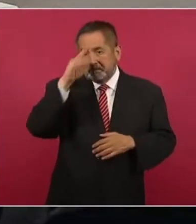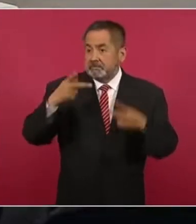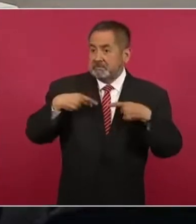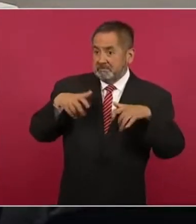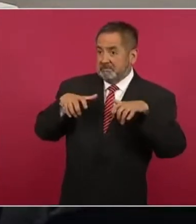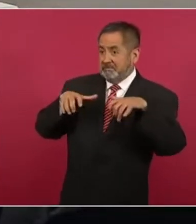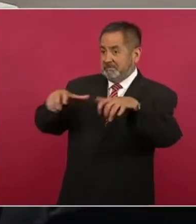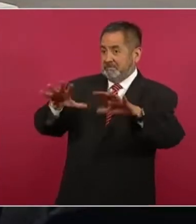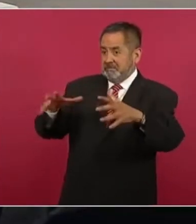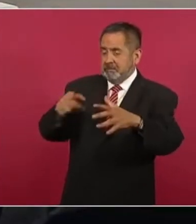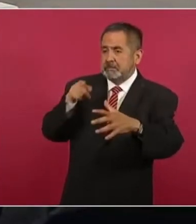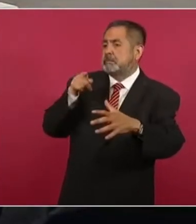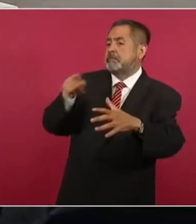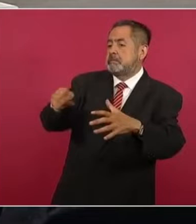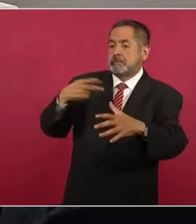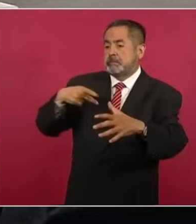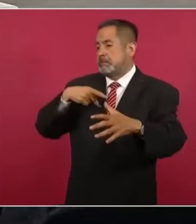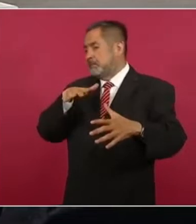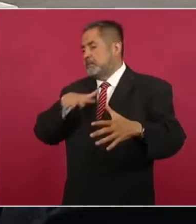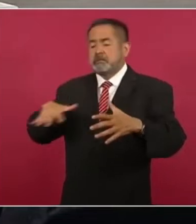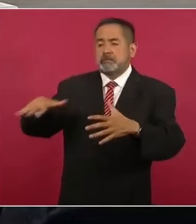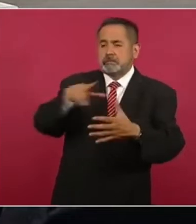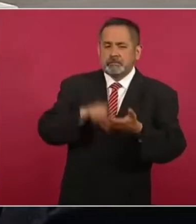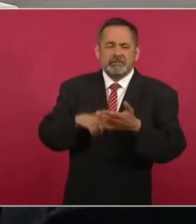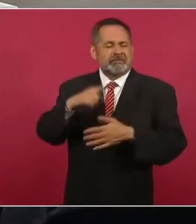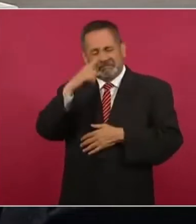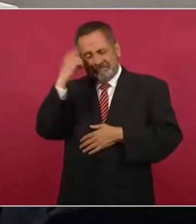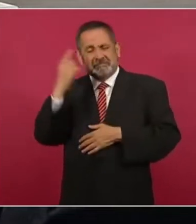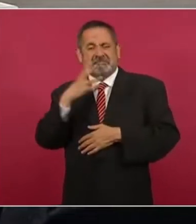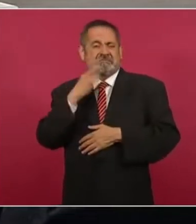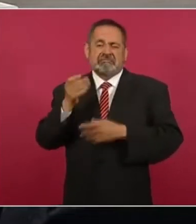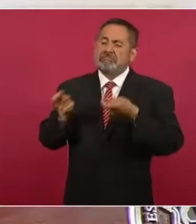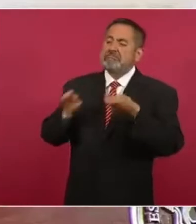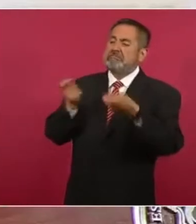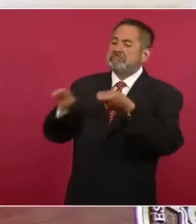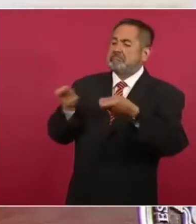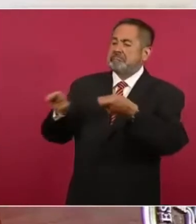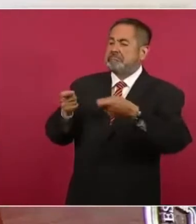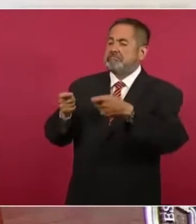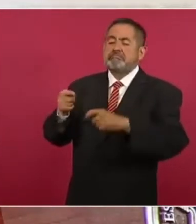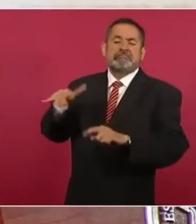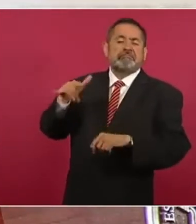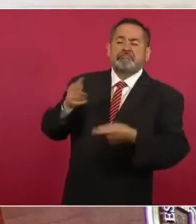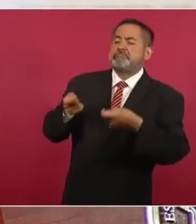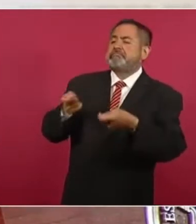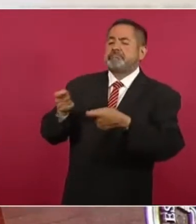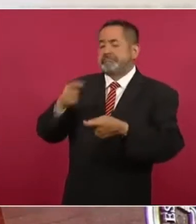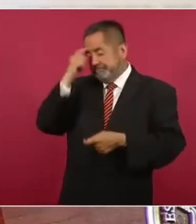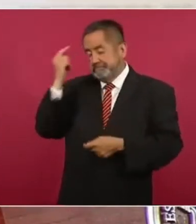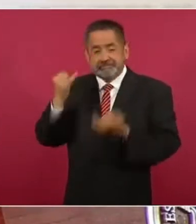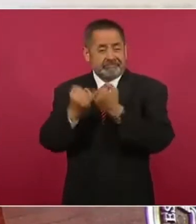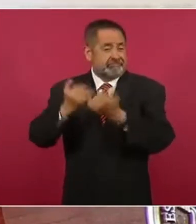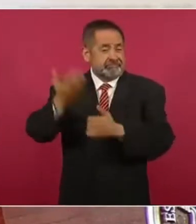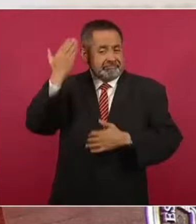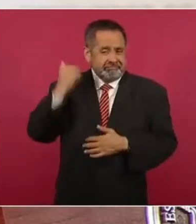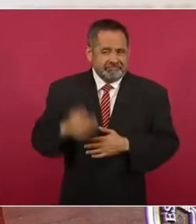como un ciudadano manipulable, o como era antes,